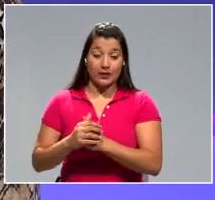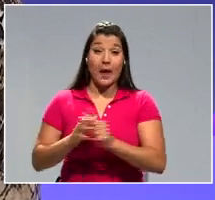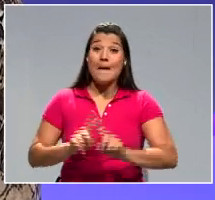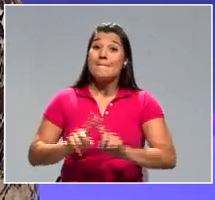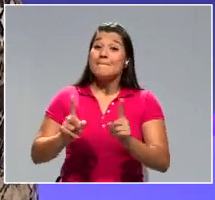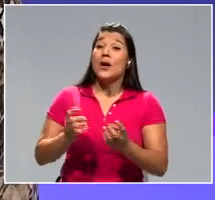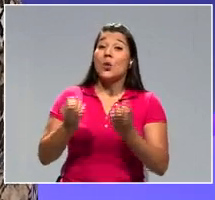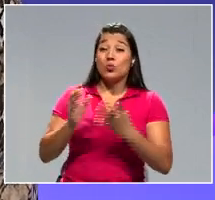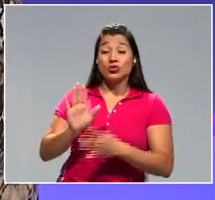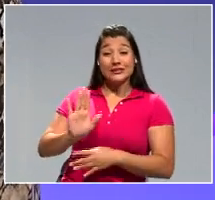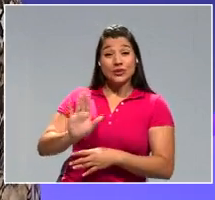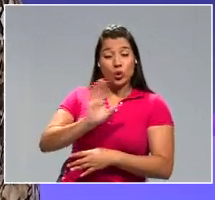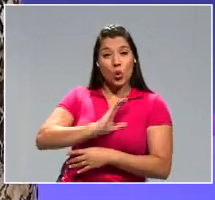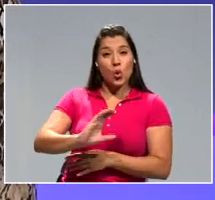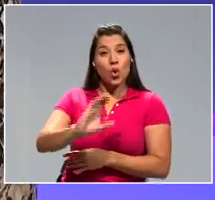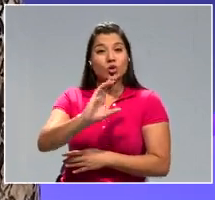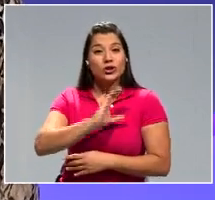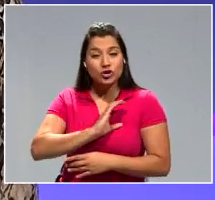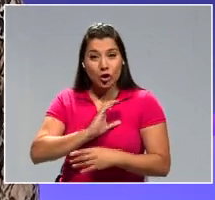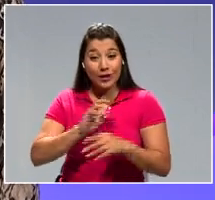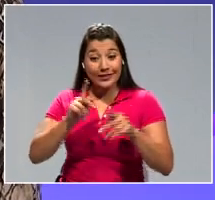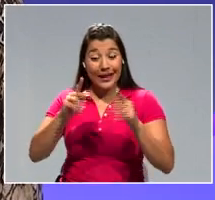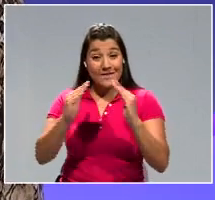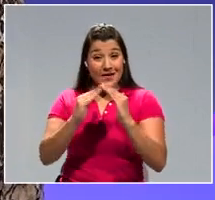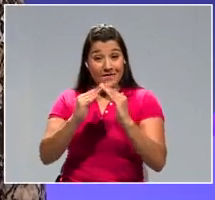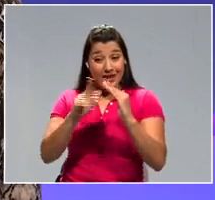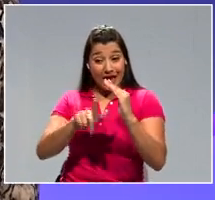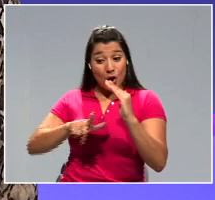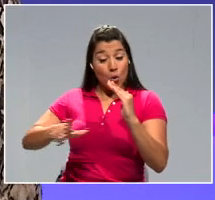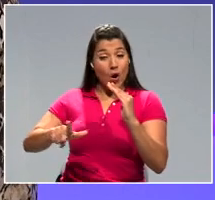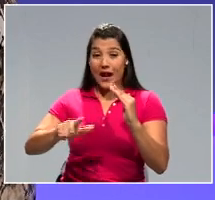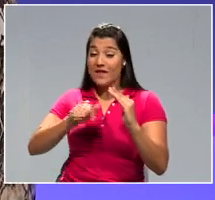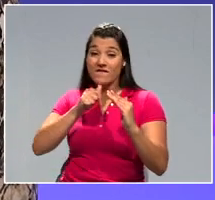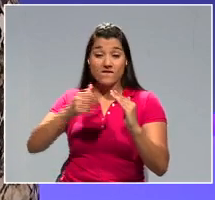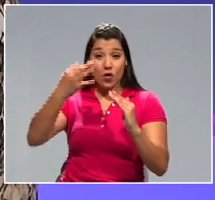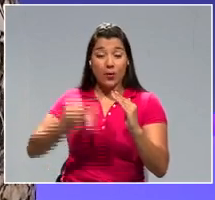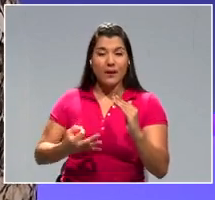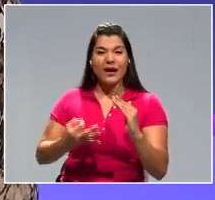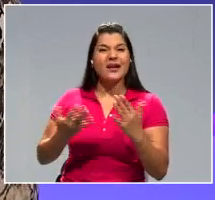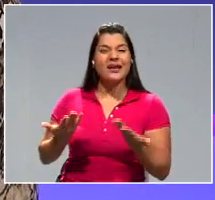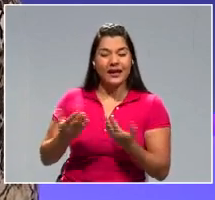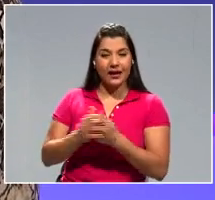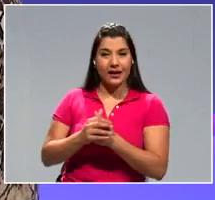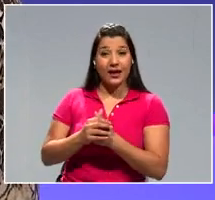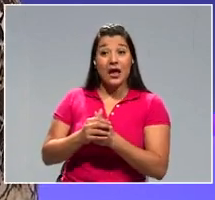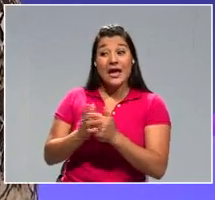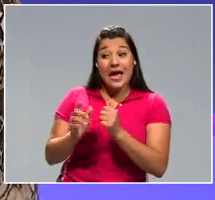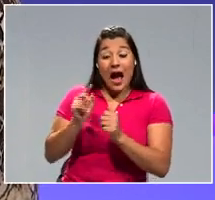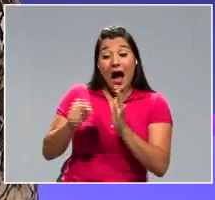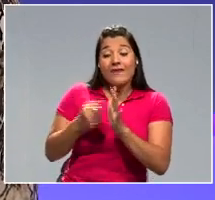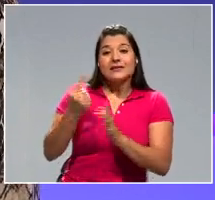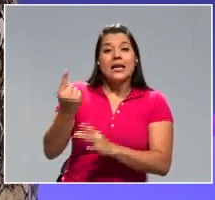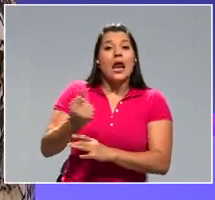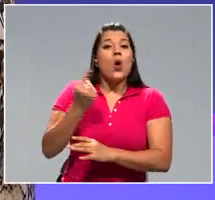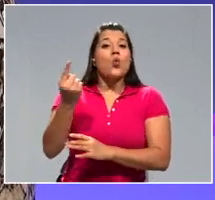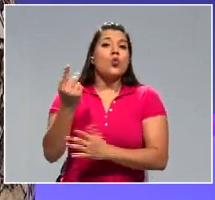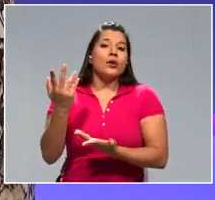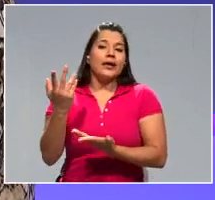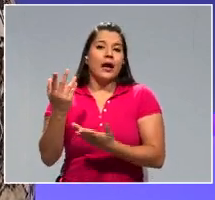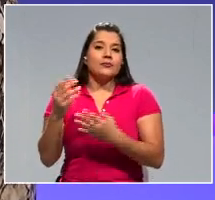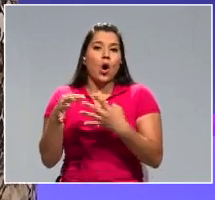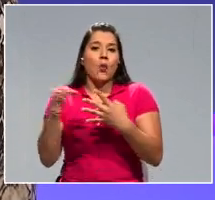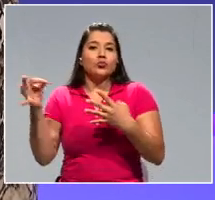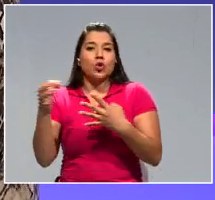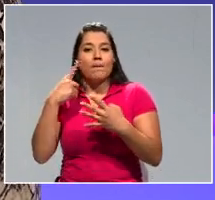estas condiciones de asentamientos informales son opciones que las familias encuentran para satisfacer sus